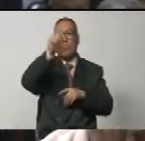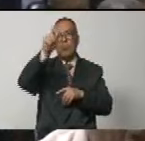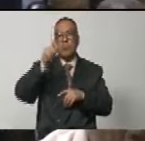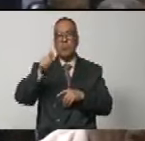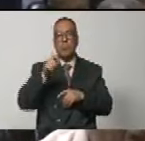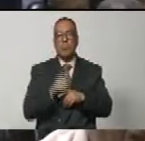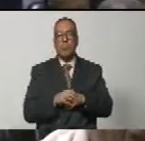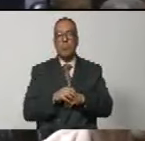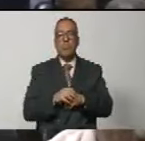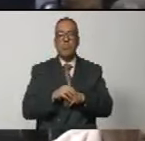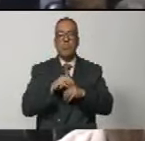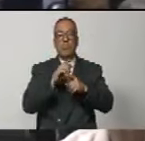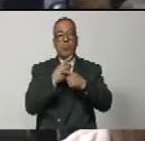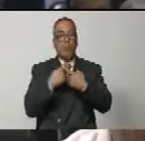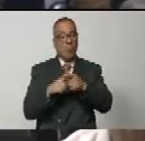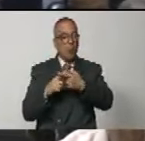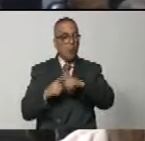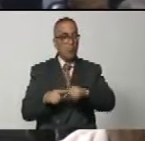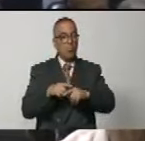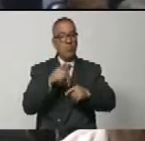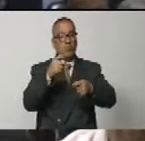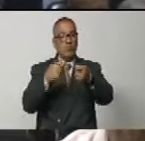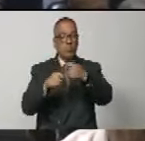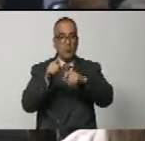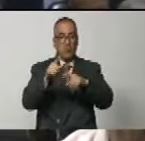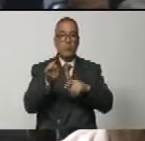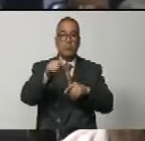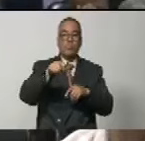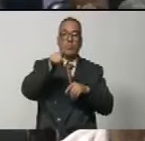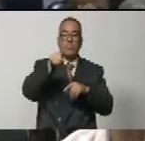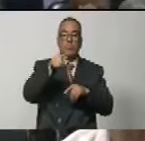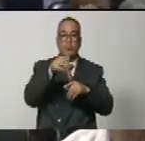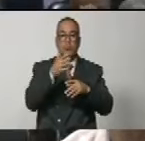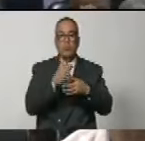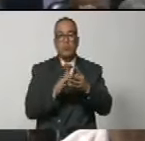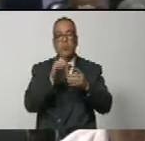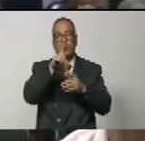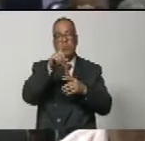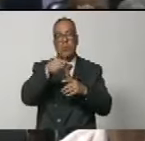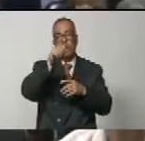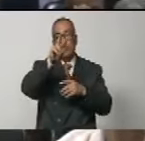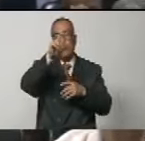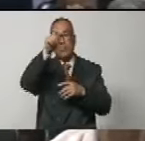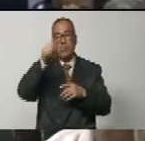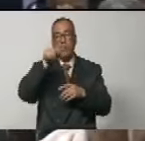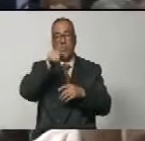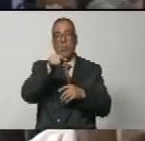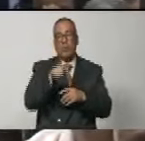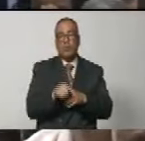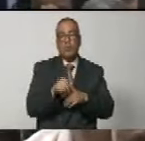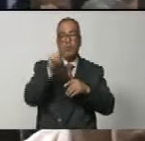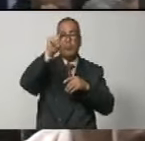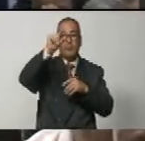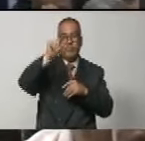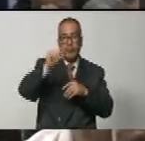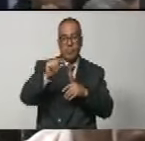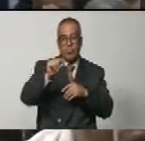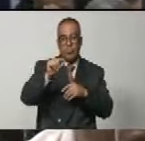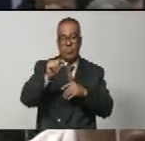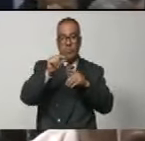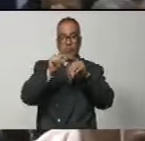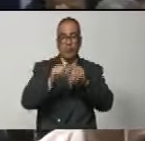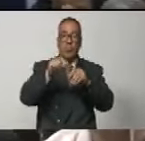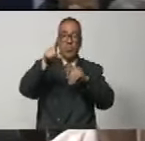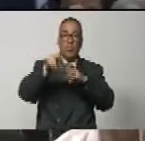decir, la variación de precios que se presentó durante ese mes estuvo por ese orden. Ese es el menor nivel